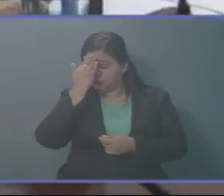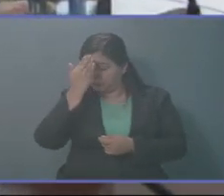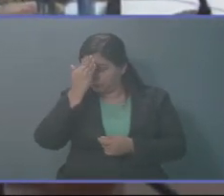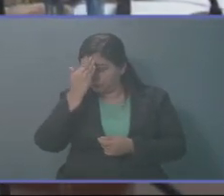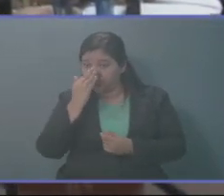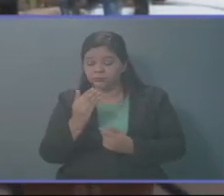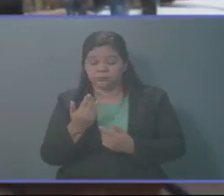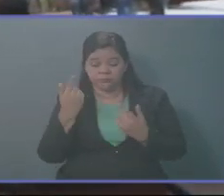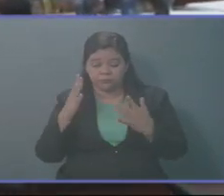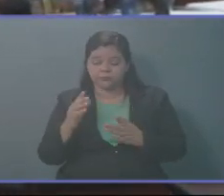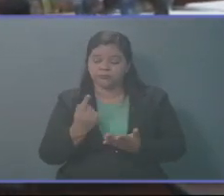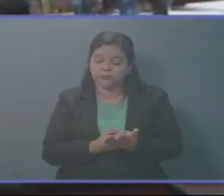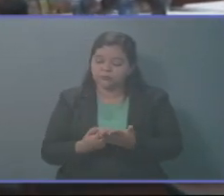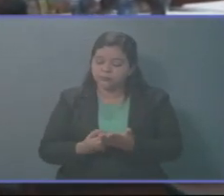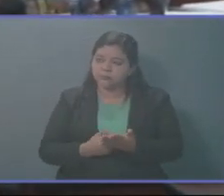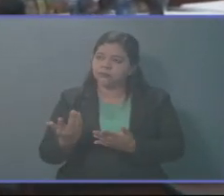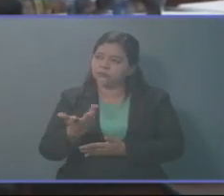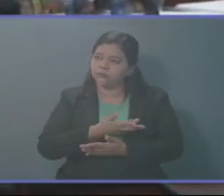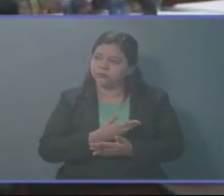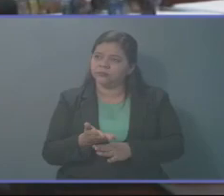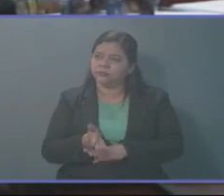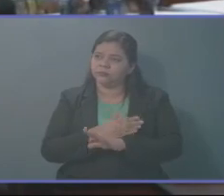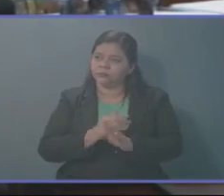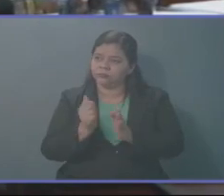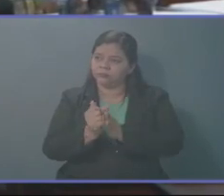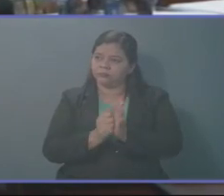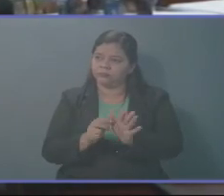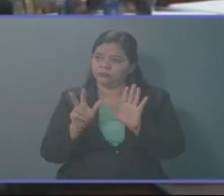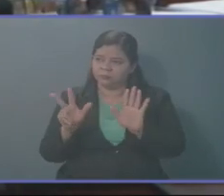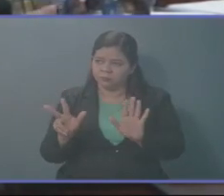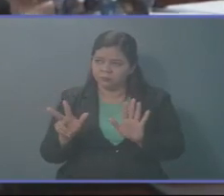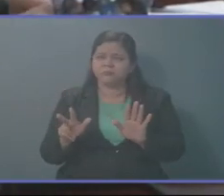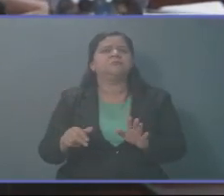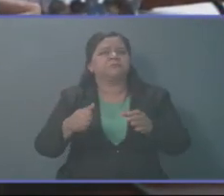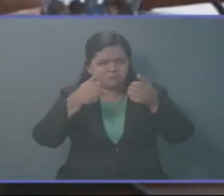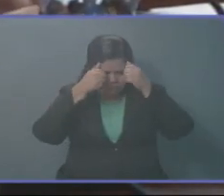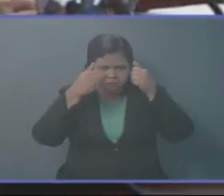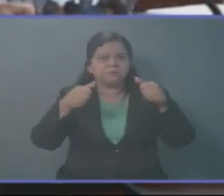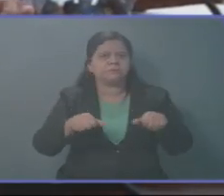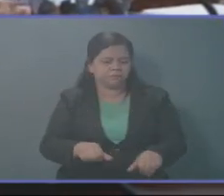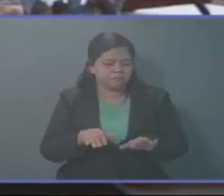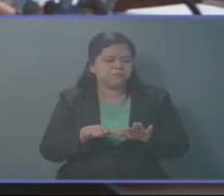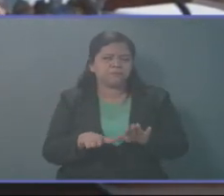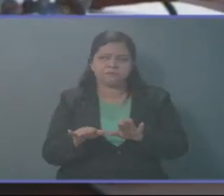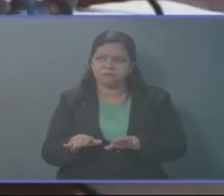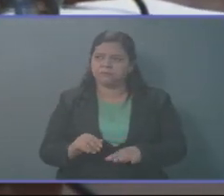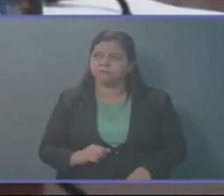es para la consideración de lo mismo que estábamos hablando del artículo 8. De acuerdo, gracias.